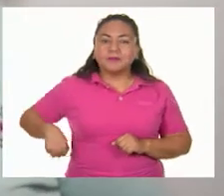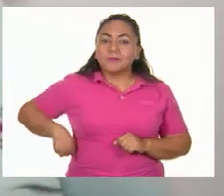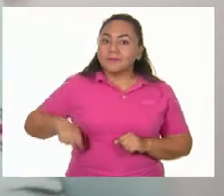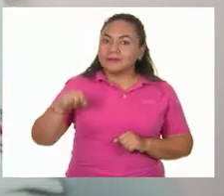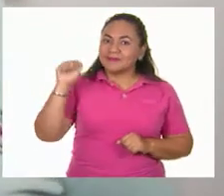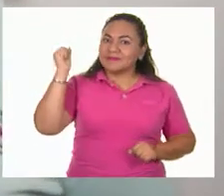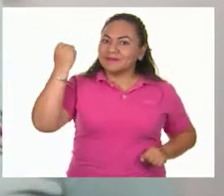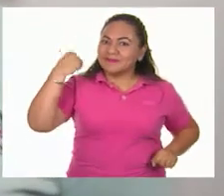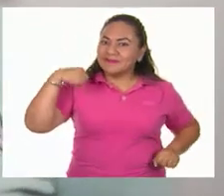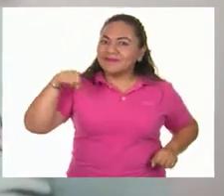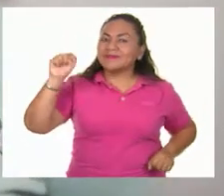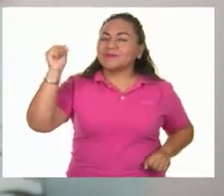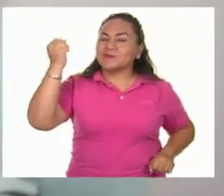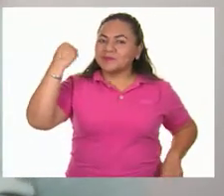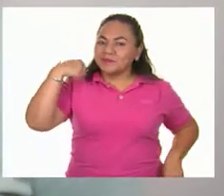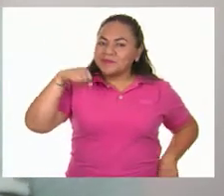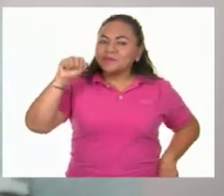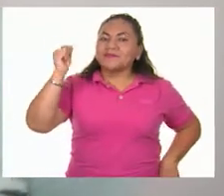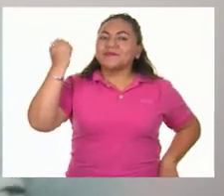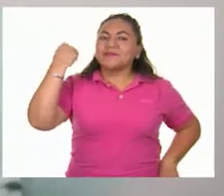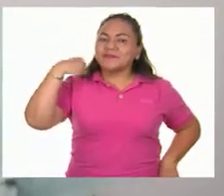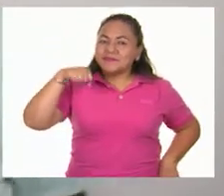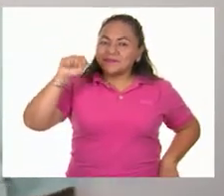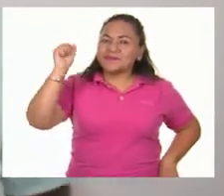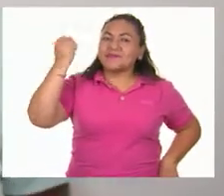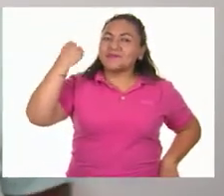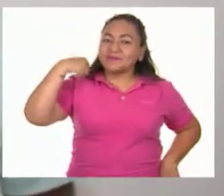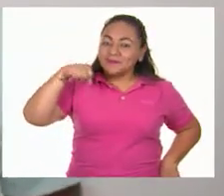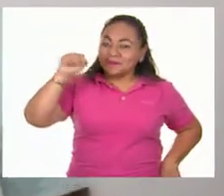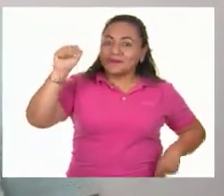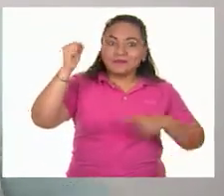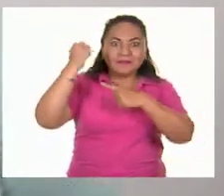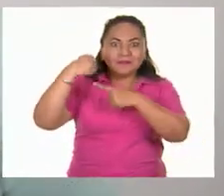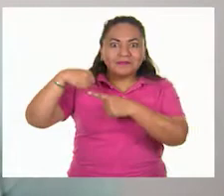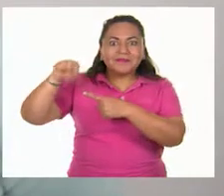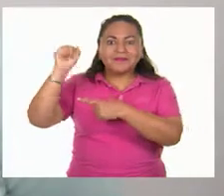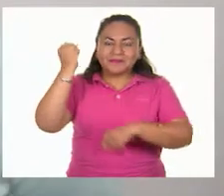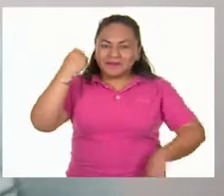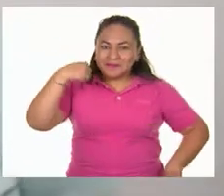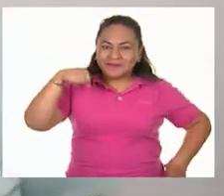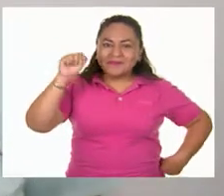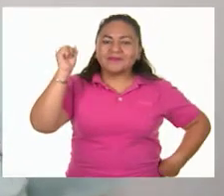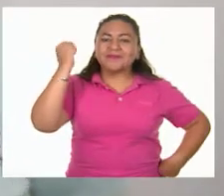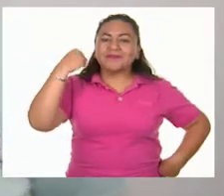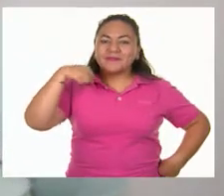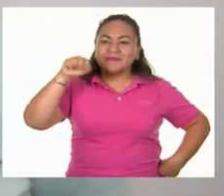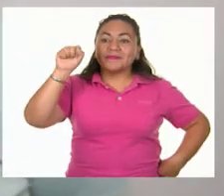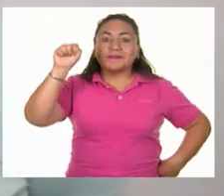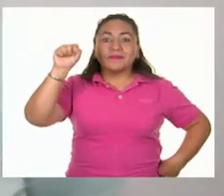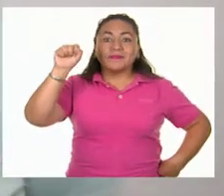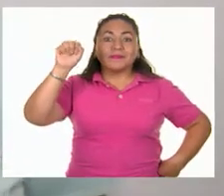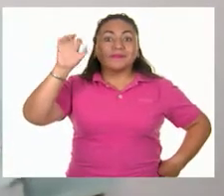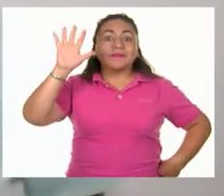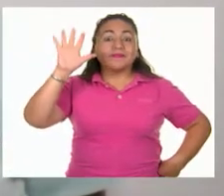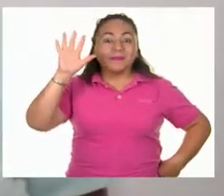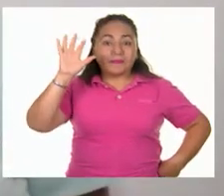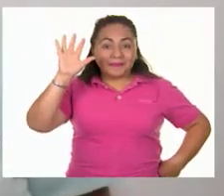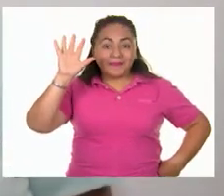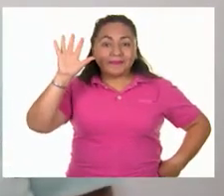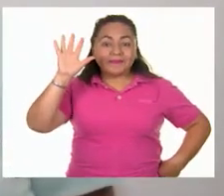una manito, la hago bailar. La cierro,